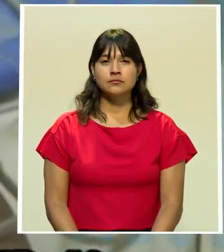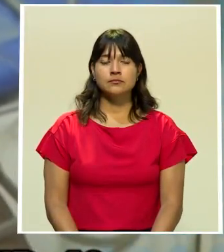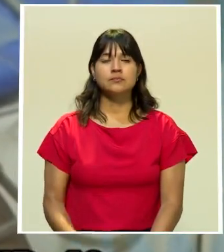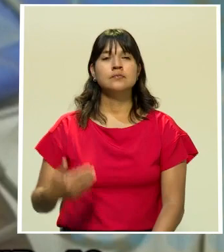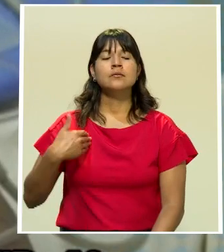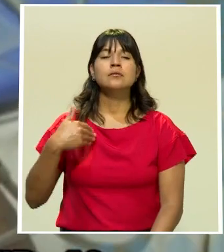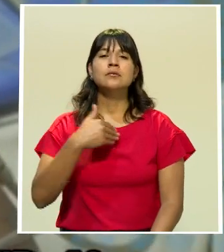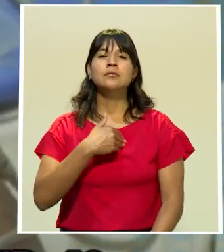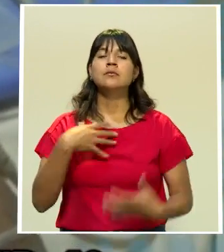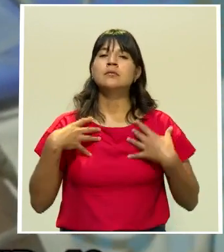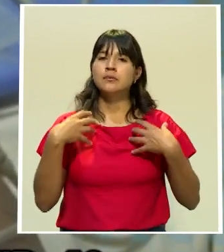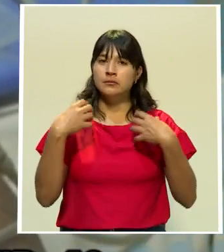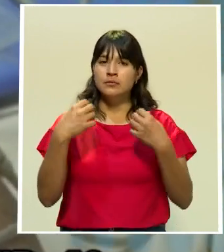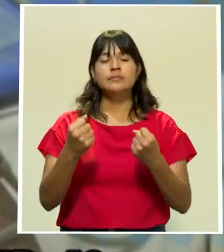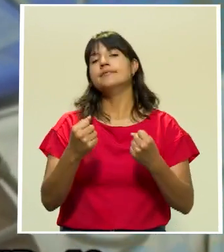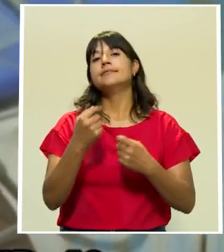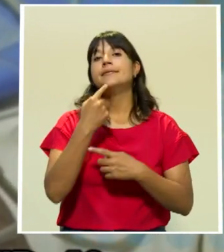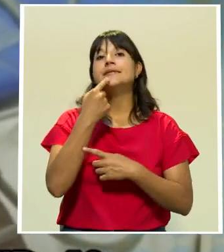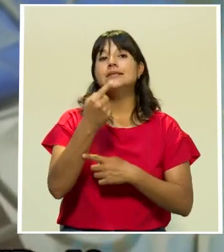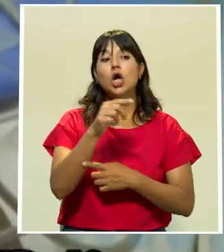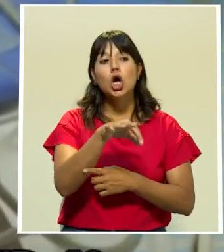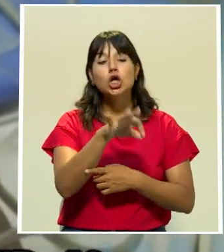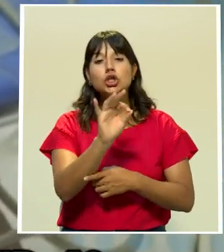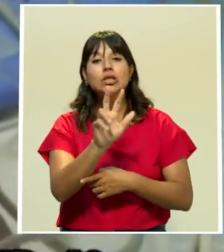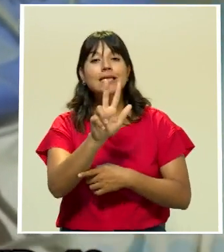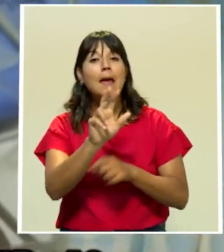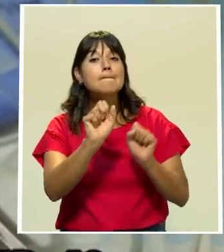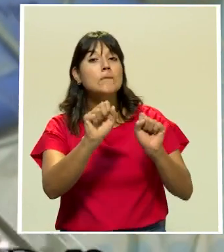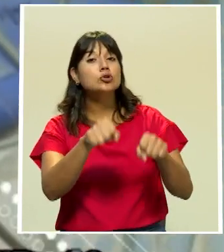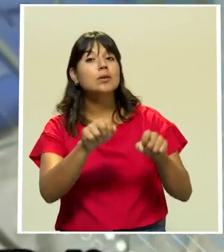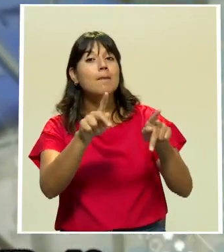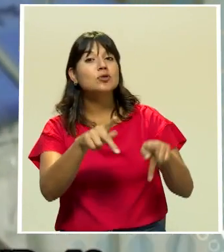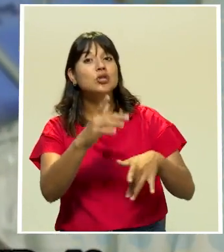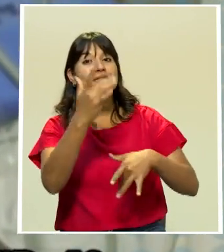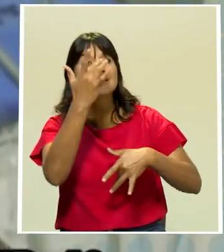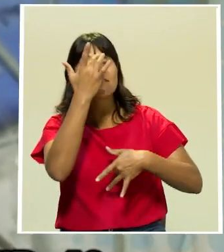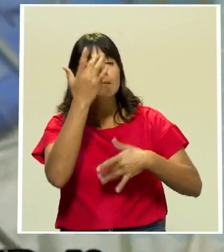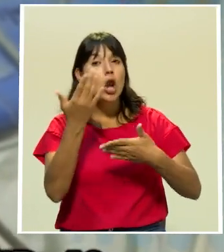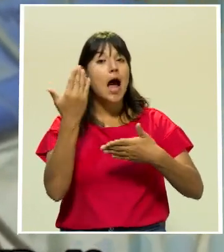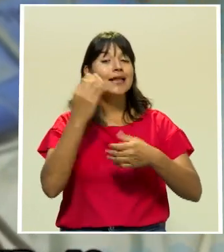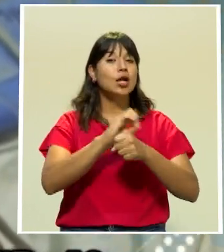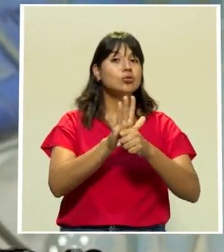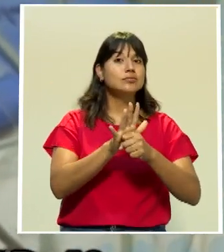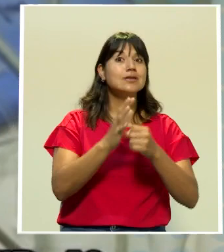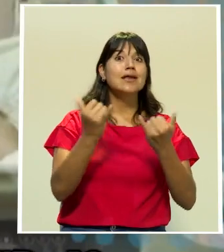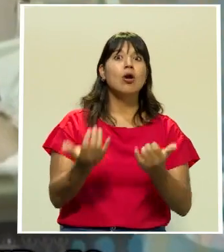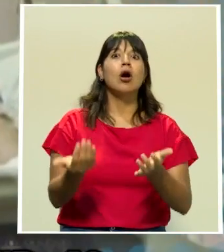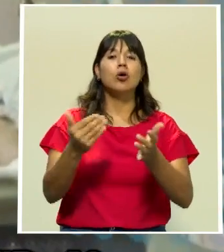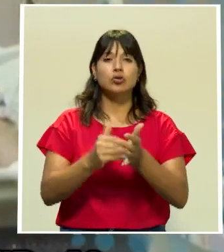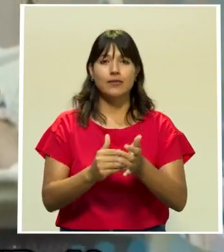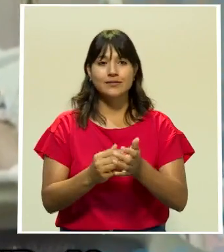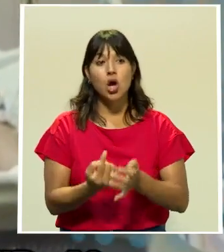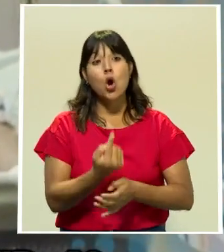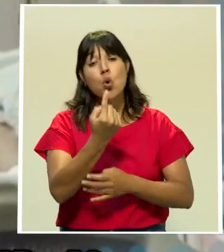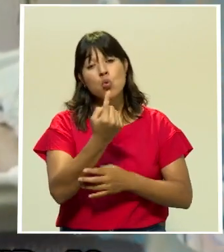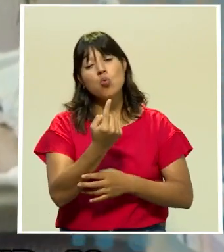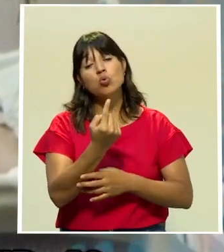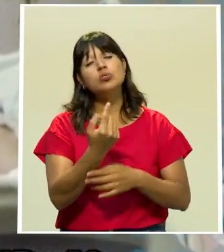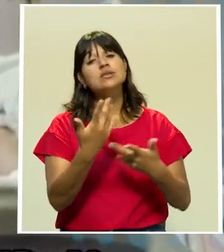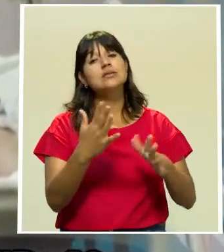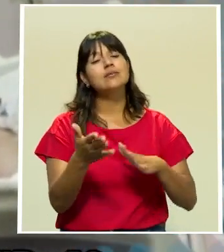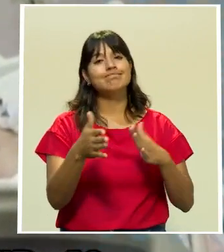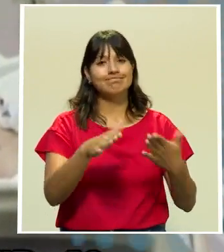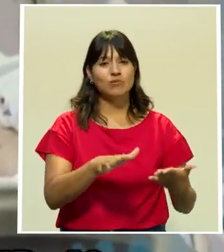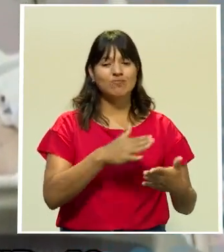El Ministerio de Salud confirmó el hallazgo de 3 posibles casos de reinfección por COVID-19. Uno de los pacientes